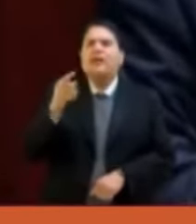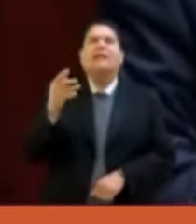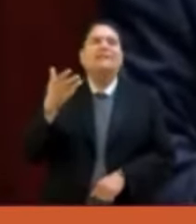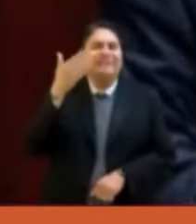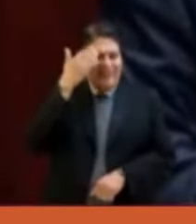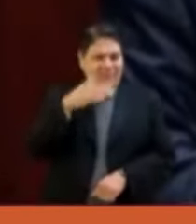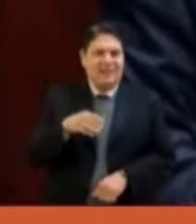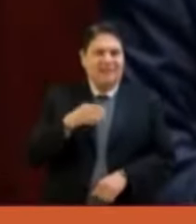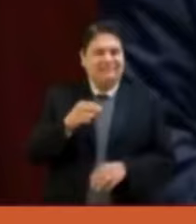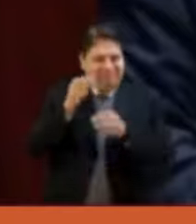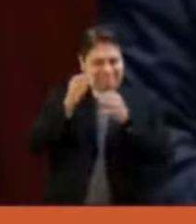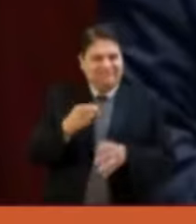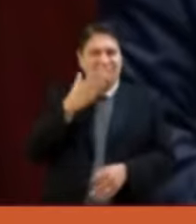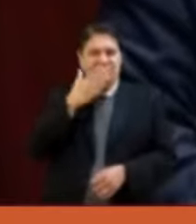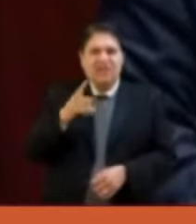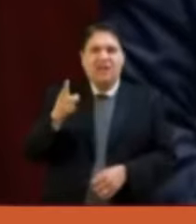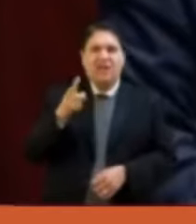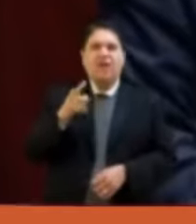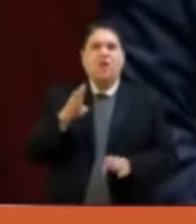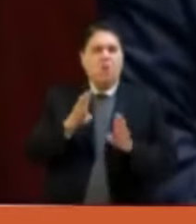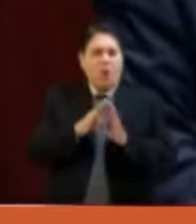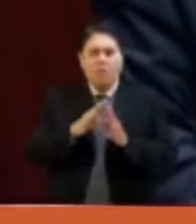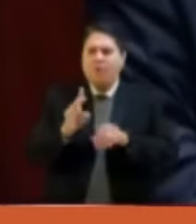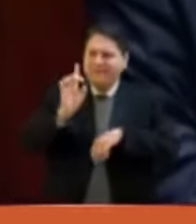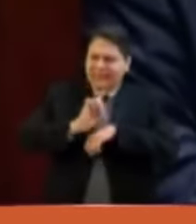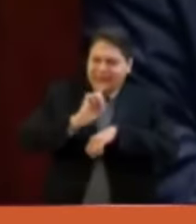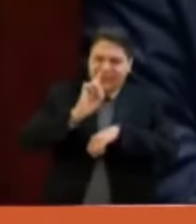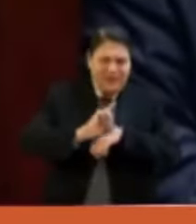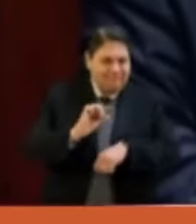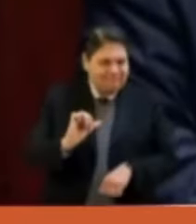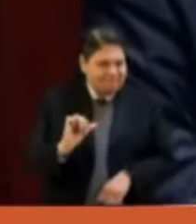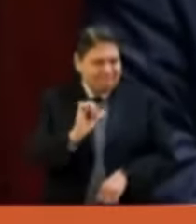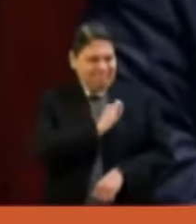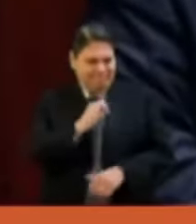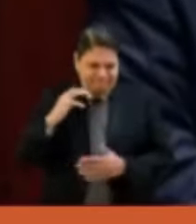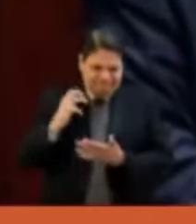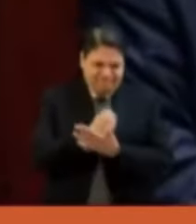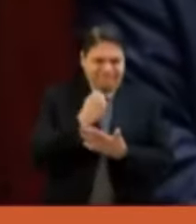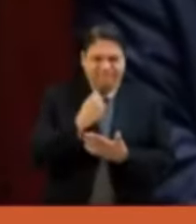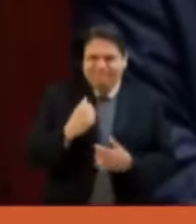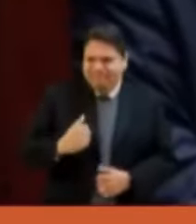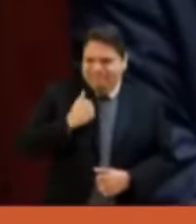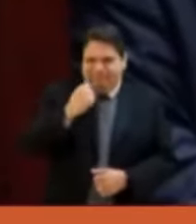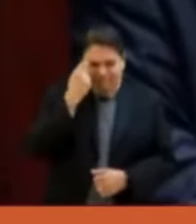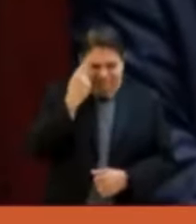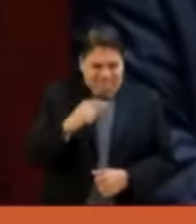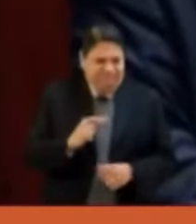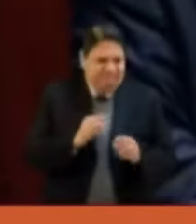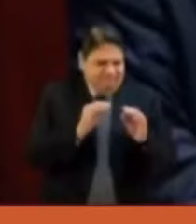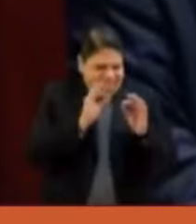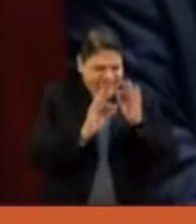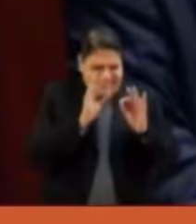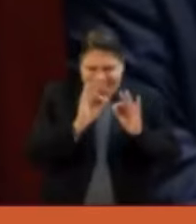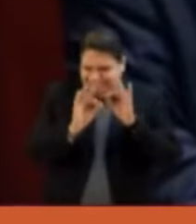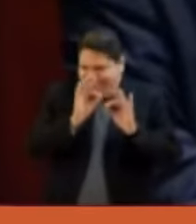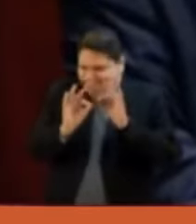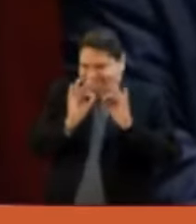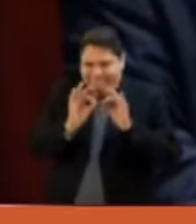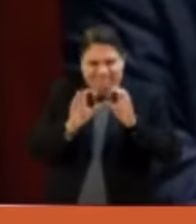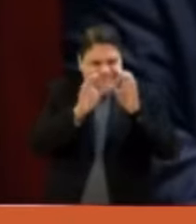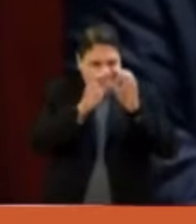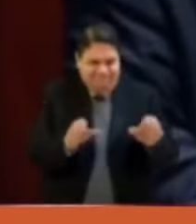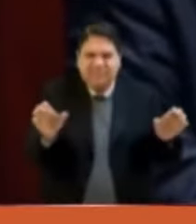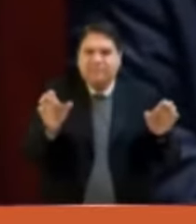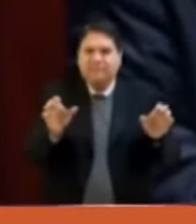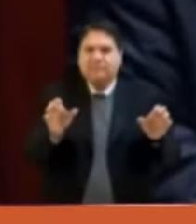absolutamente cierto es que el perversamente lucra todos los días de la mañanera y